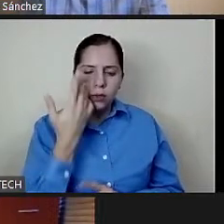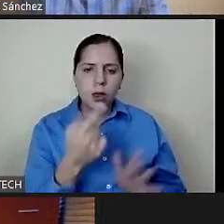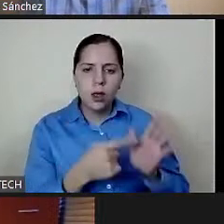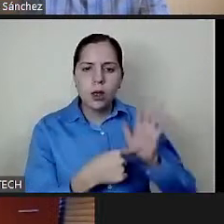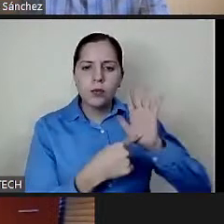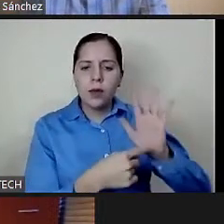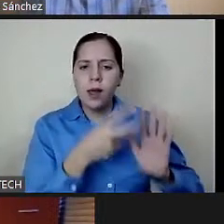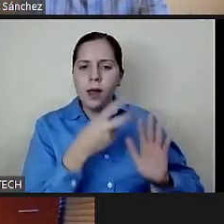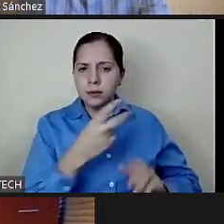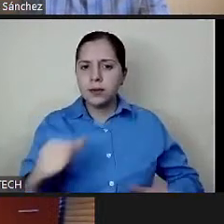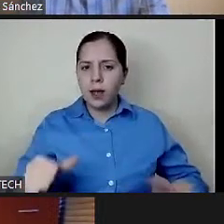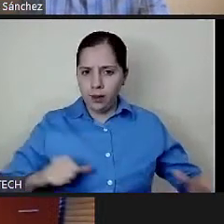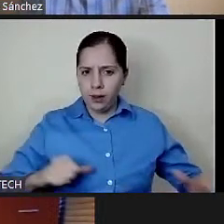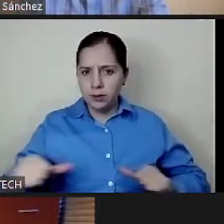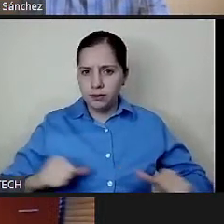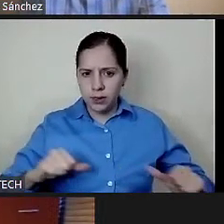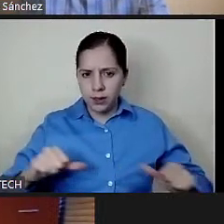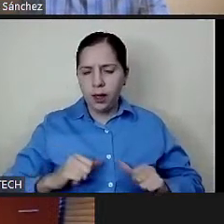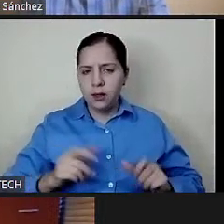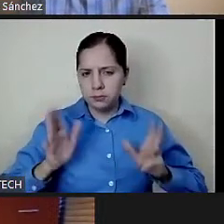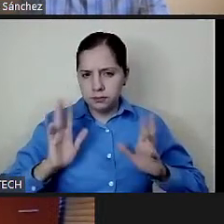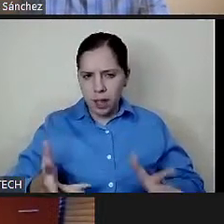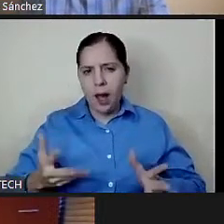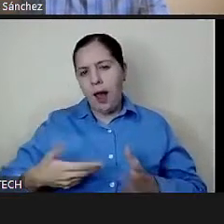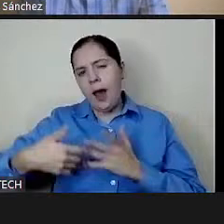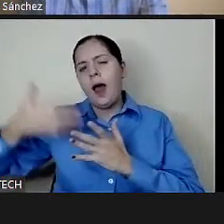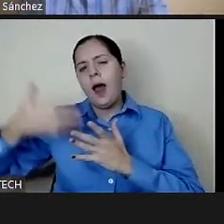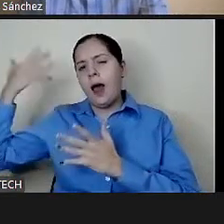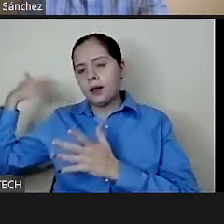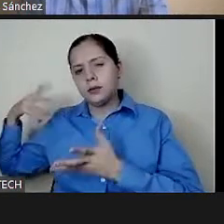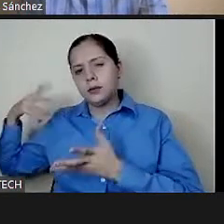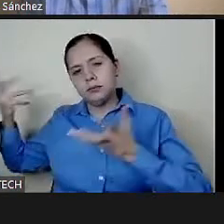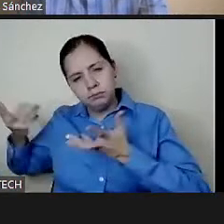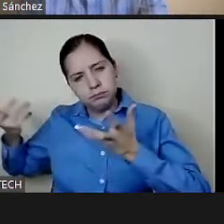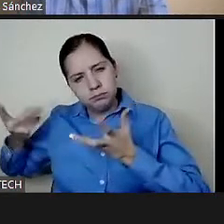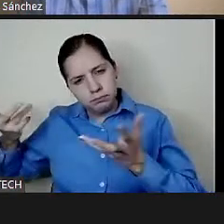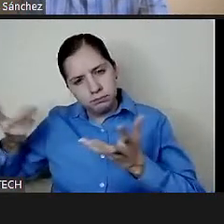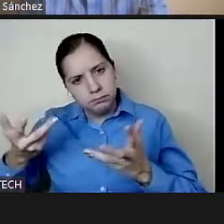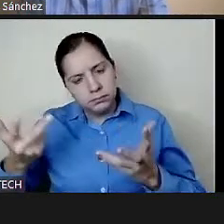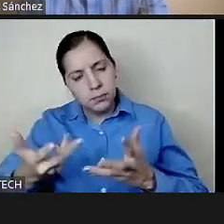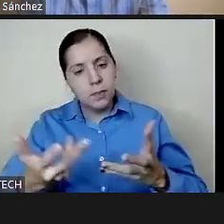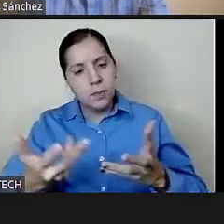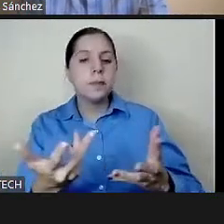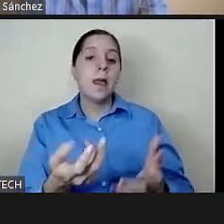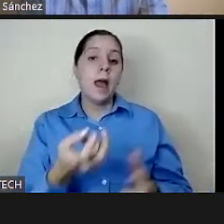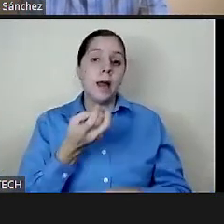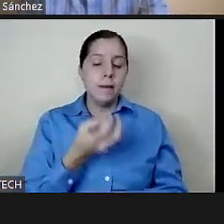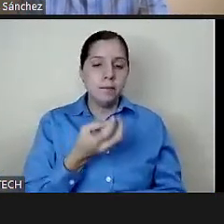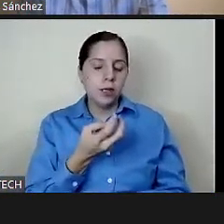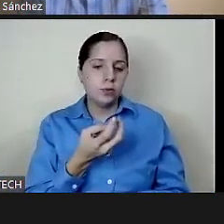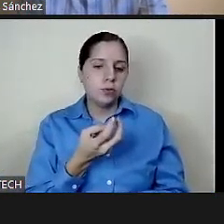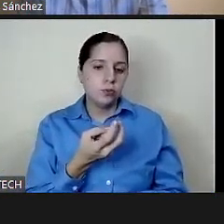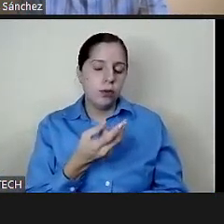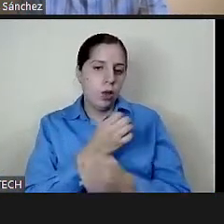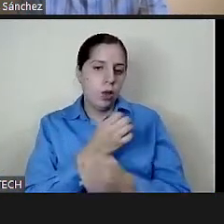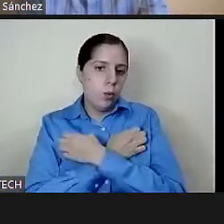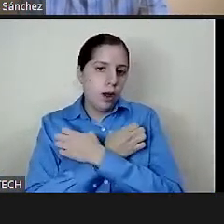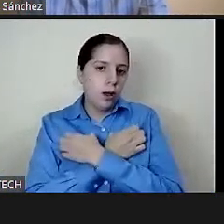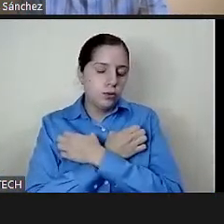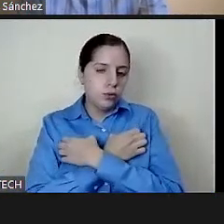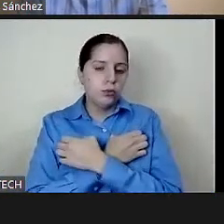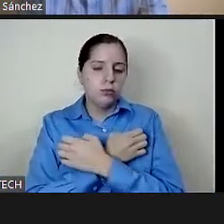se vienen haciendo como parte de las propias de la Dirección de Educación Cívica y Participación